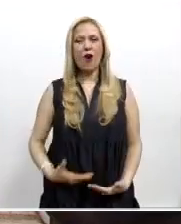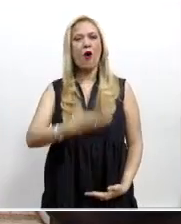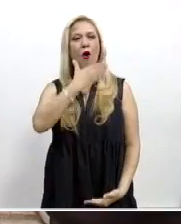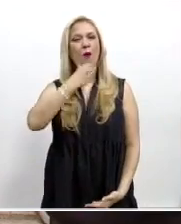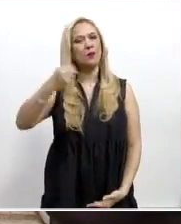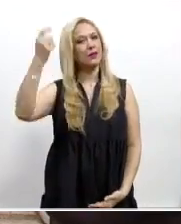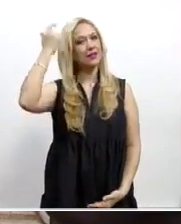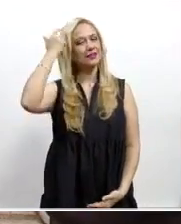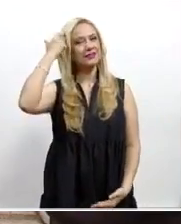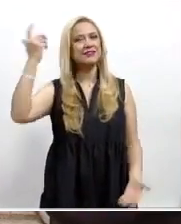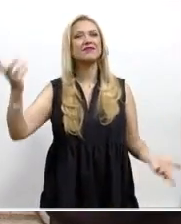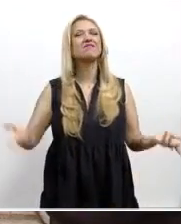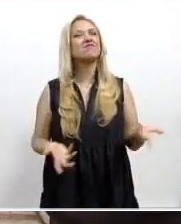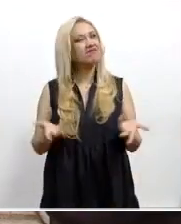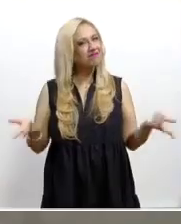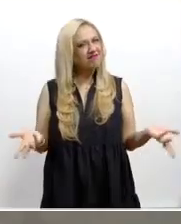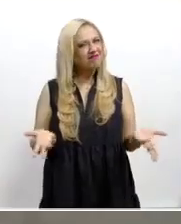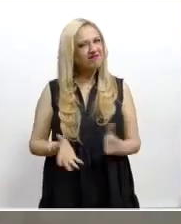masculinidad?